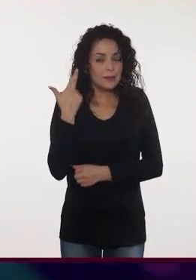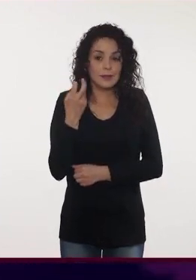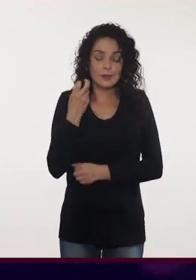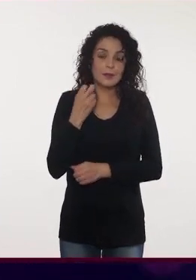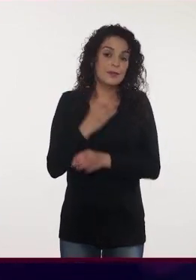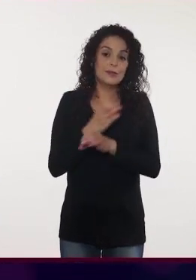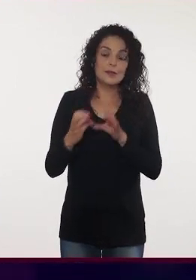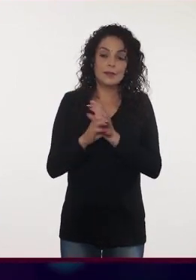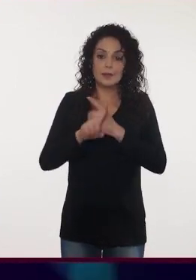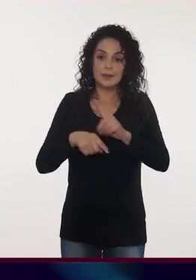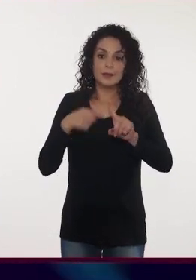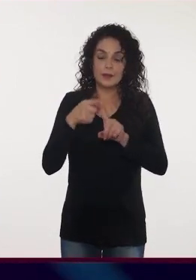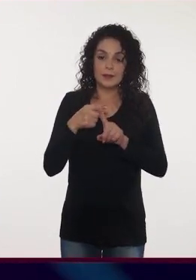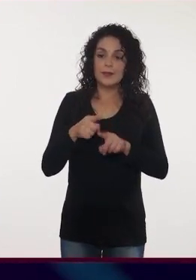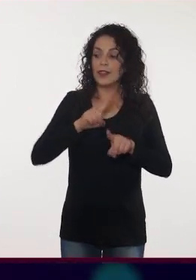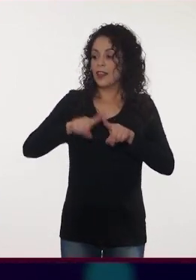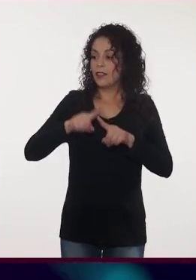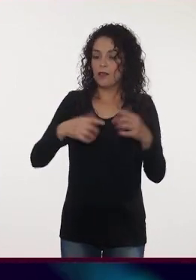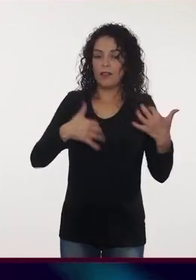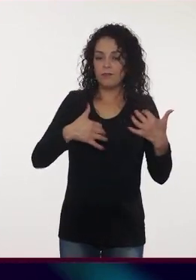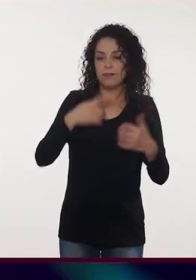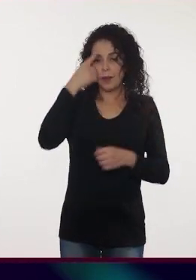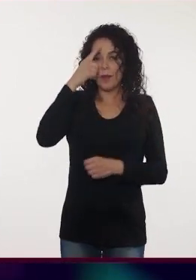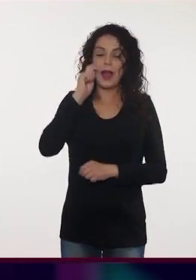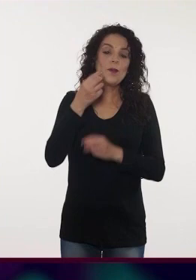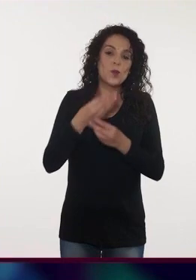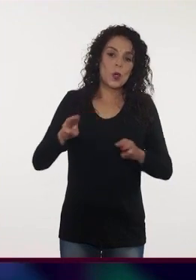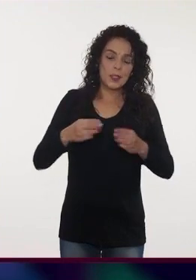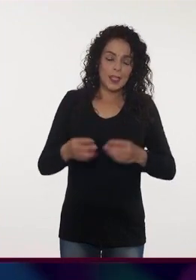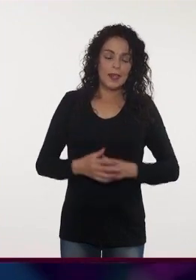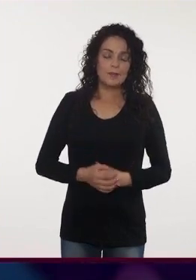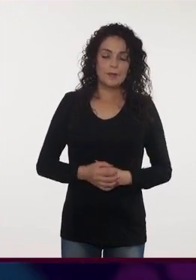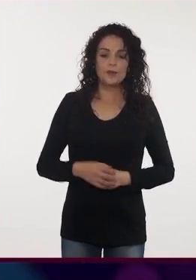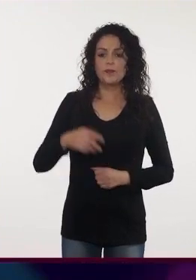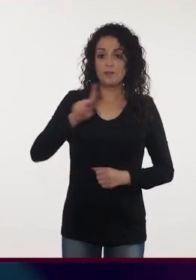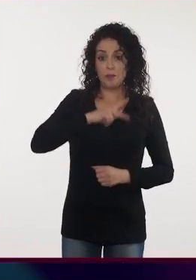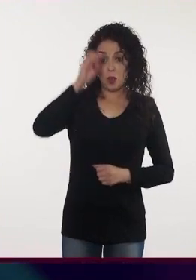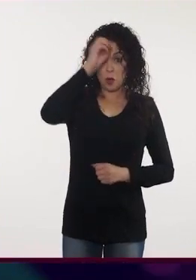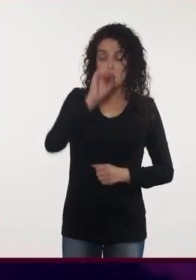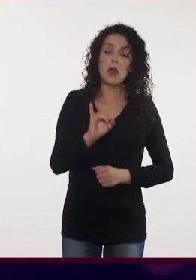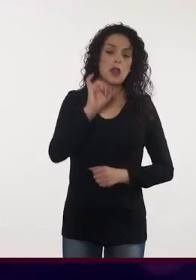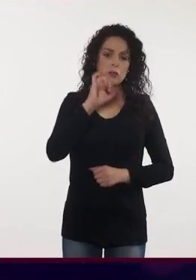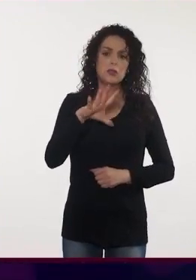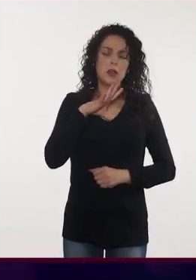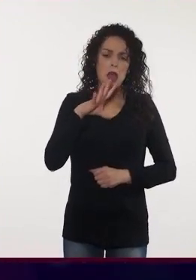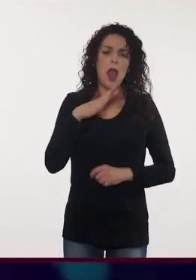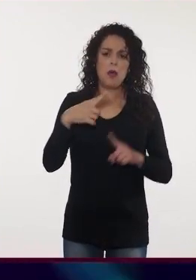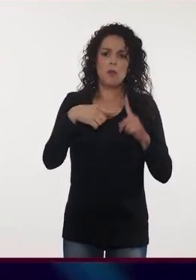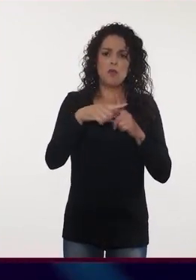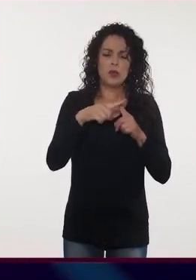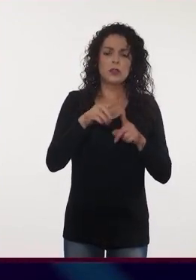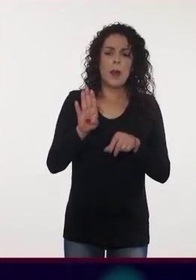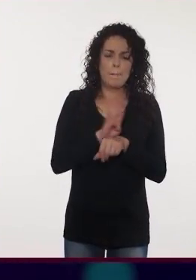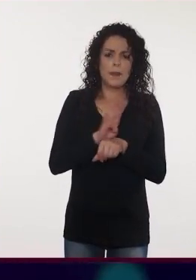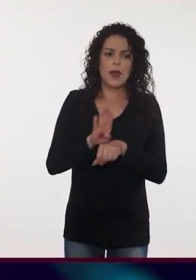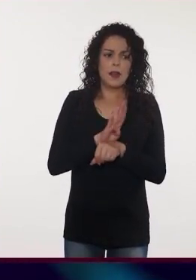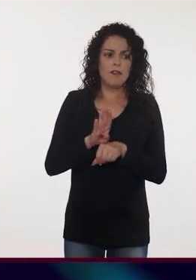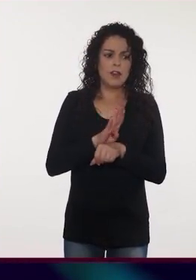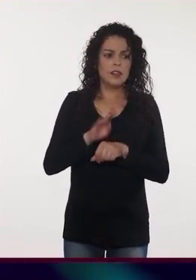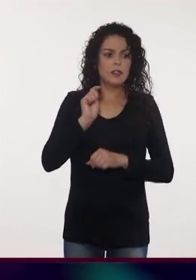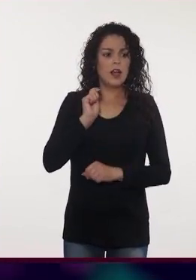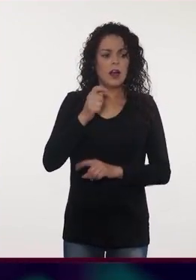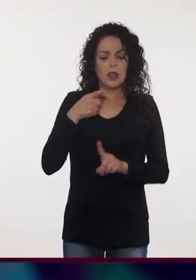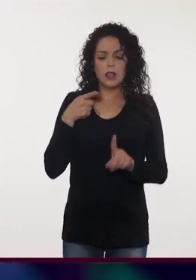de cosas de los instrumentos. Yo creo que sí hay una ventaja en ese sentido, en el sentido